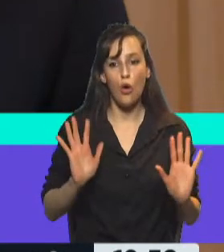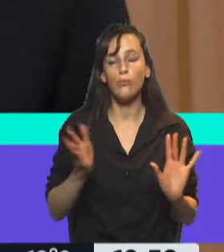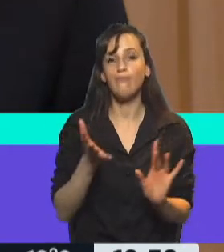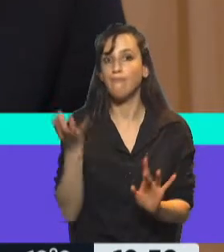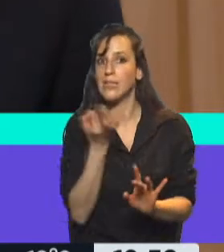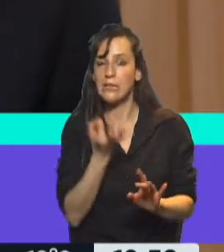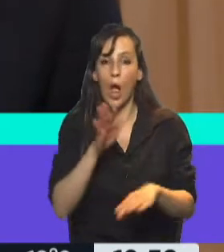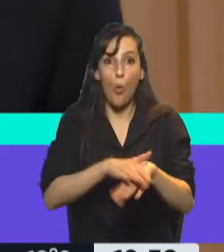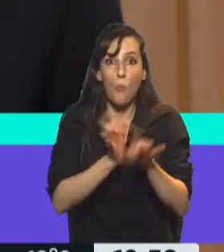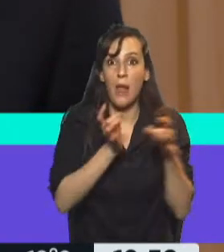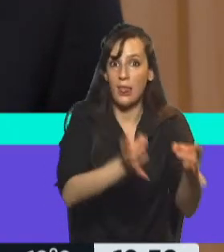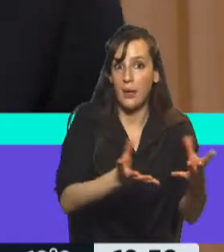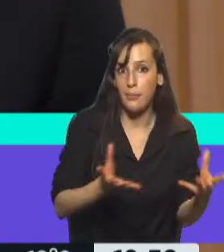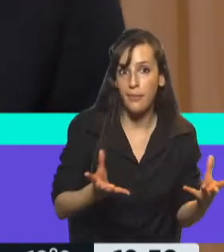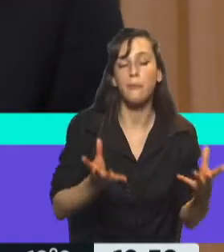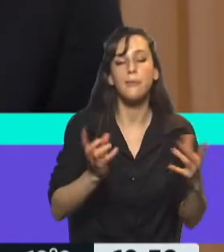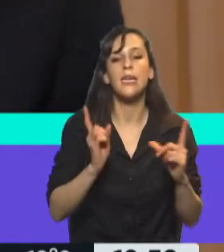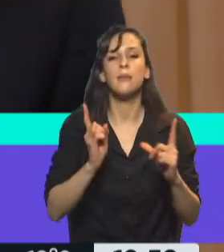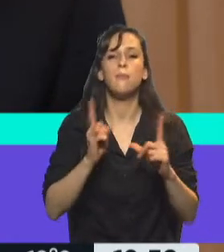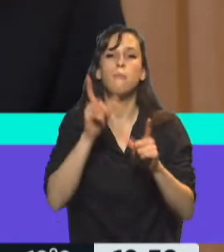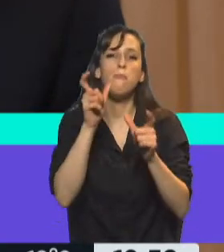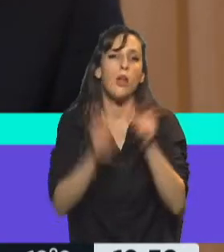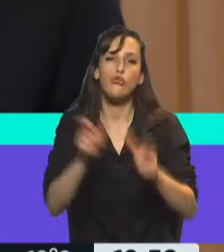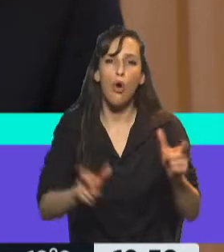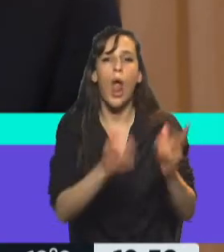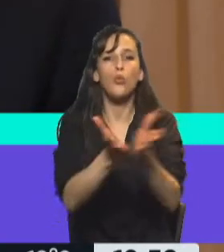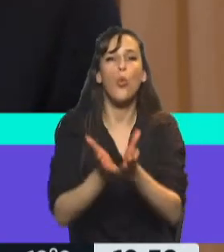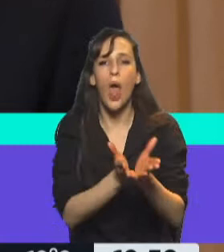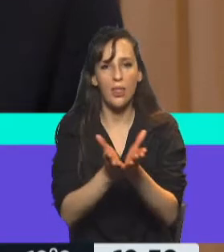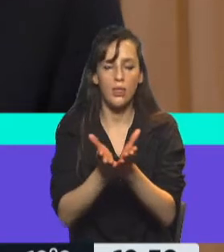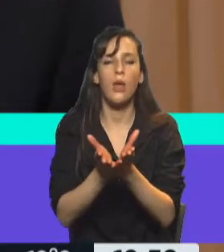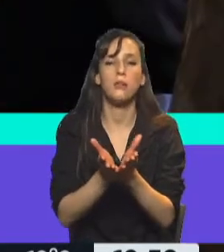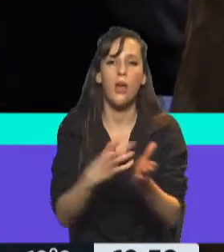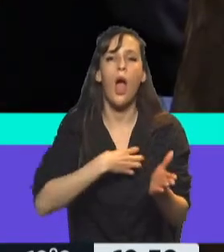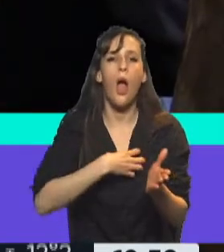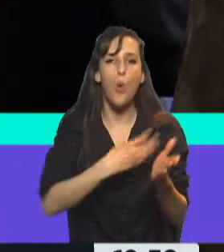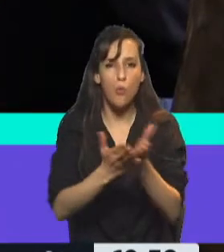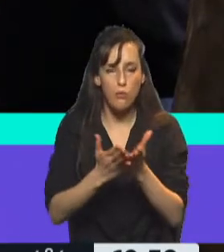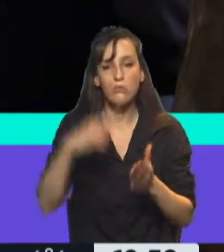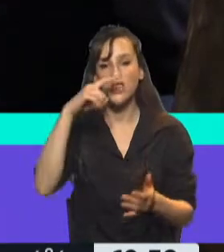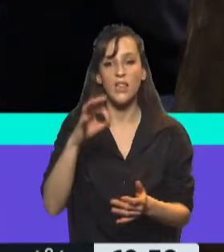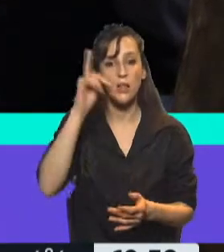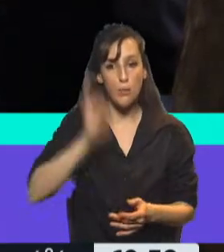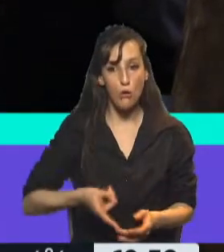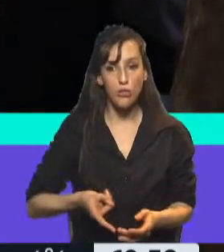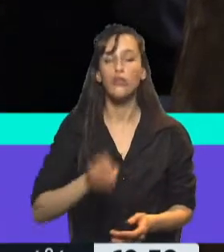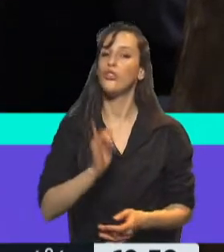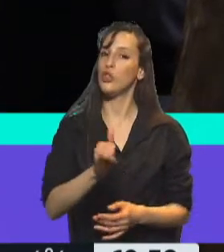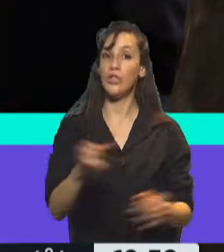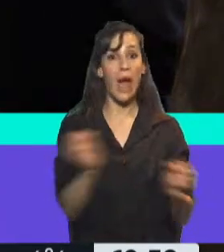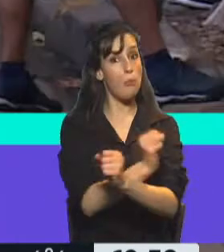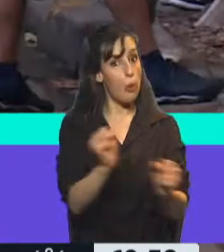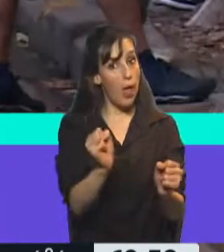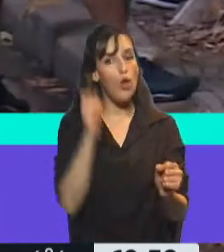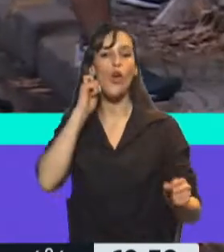que implica que aquellos estudiantes que logren aprobar el 70 por ciento de los contenidos priorizados en lo que ha sido la